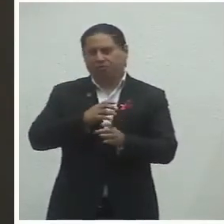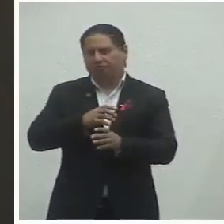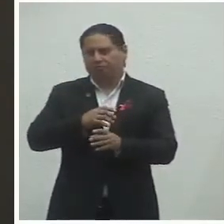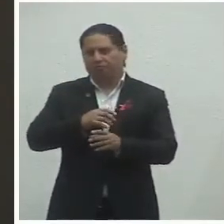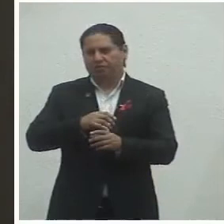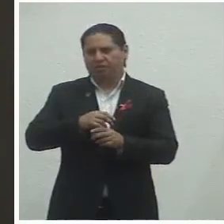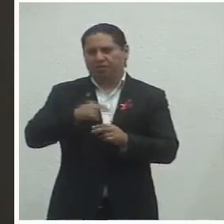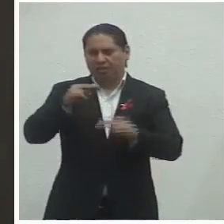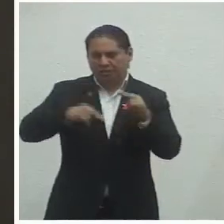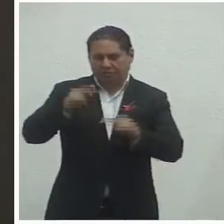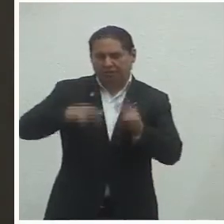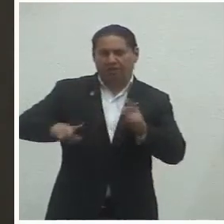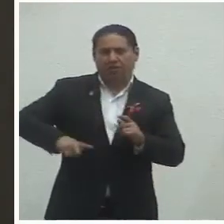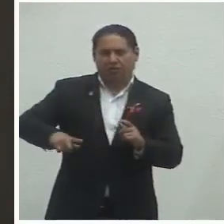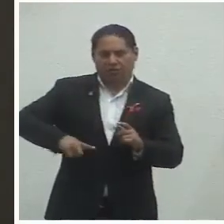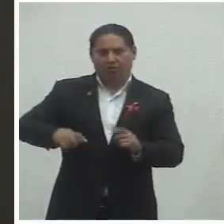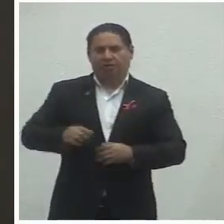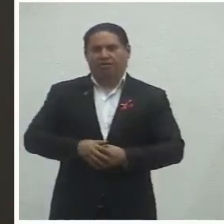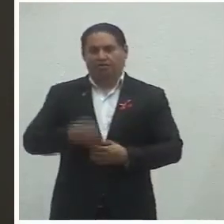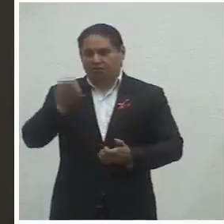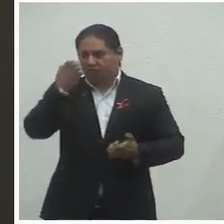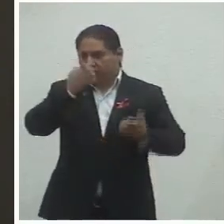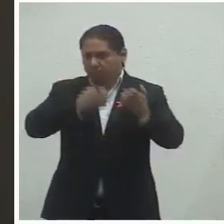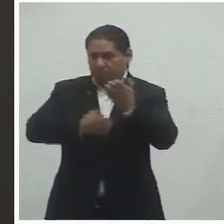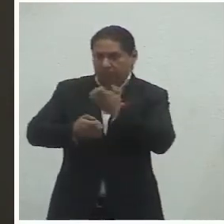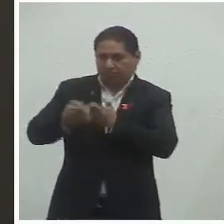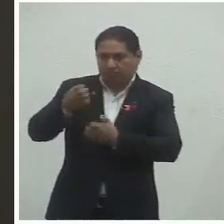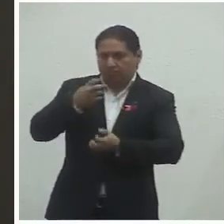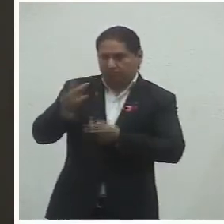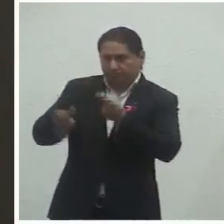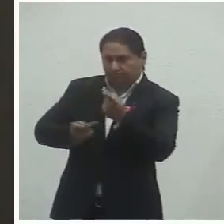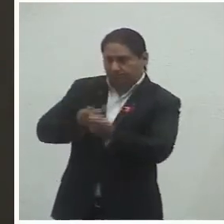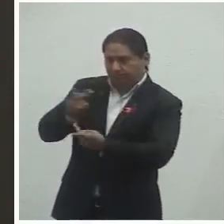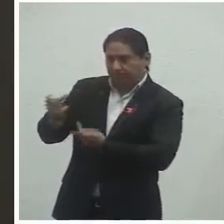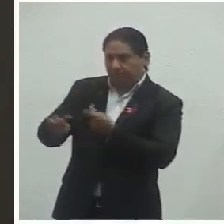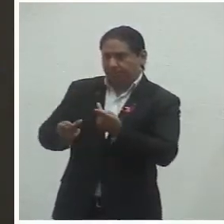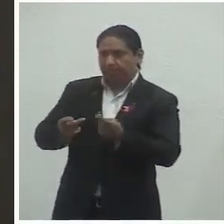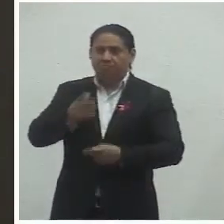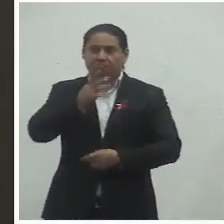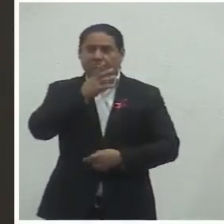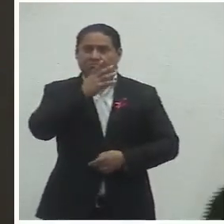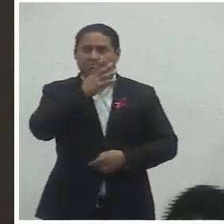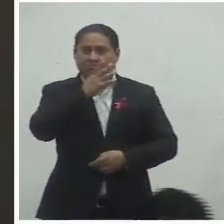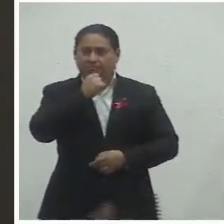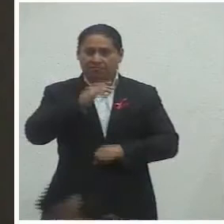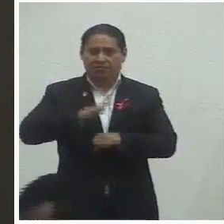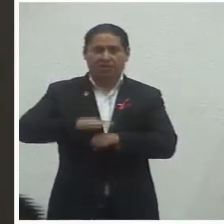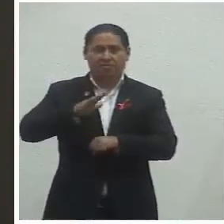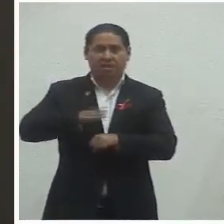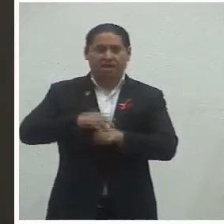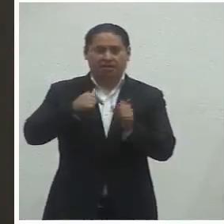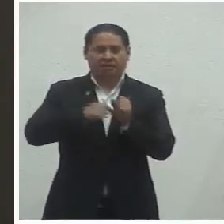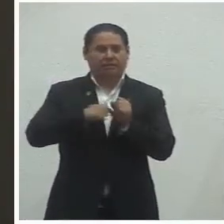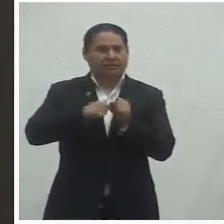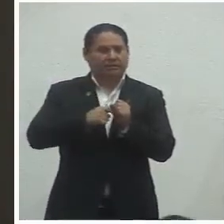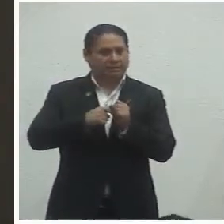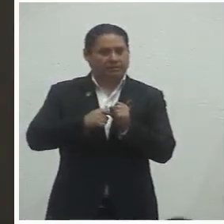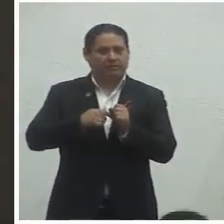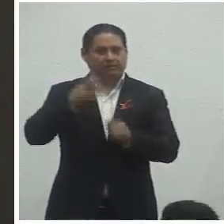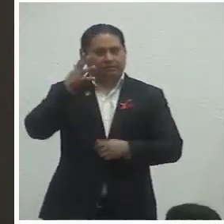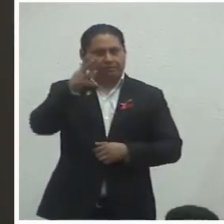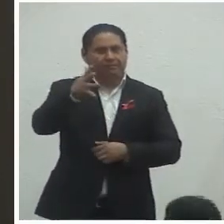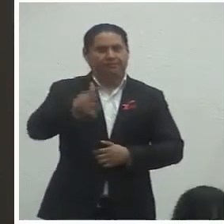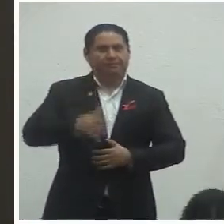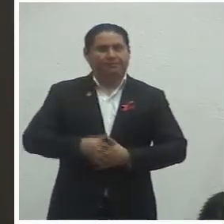gobierno. Si hay una evaluación ciudadana, no podrá haber más discrecionalidad en el